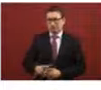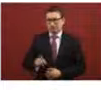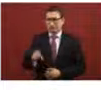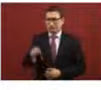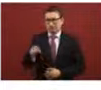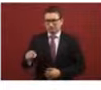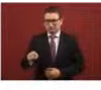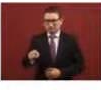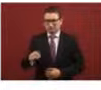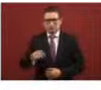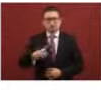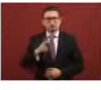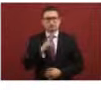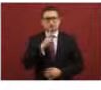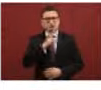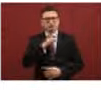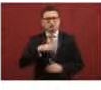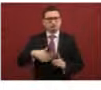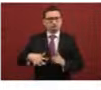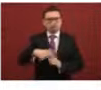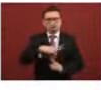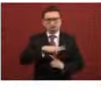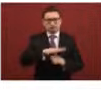defensor del medio ambiente.